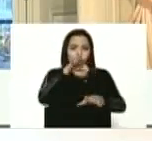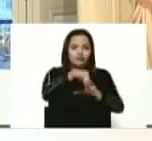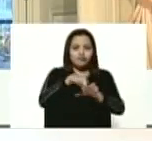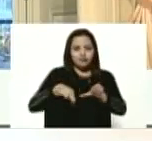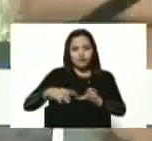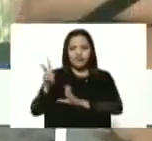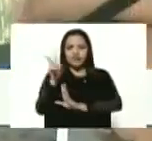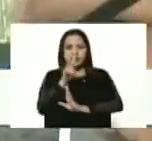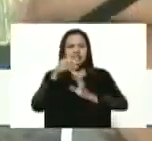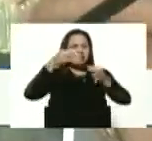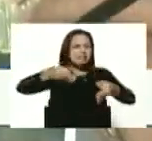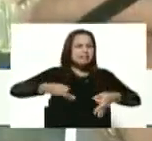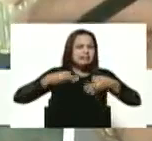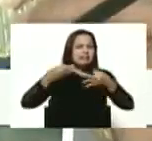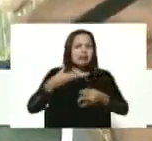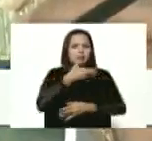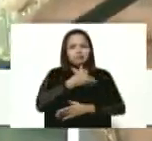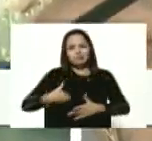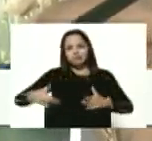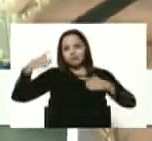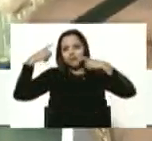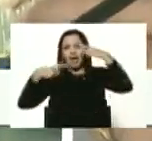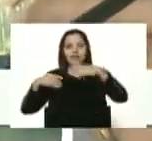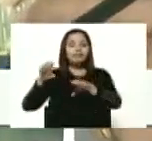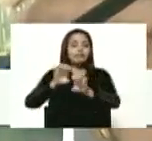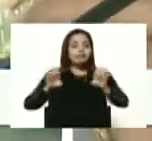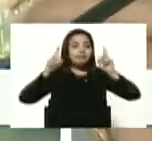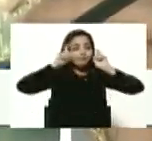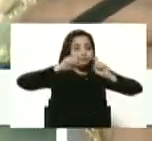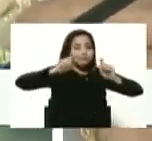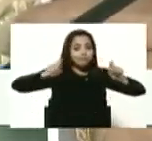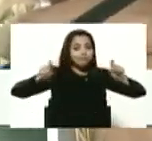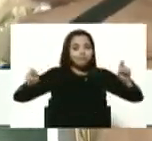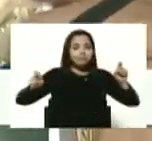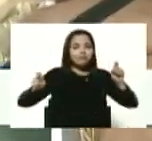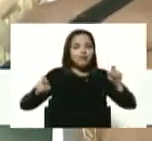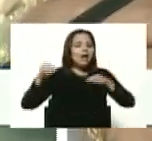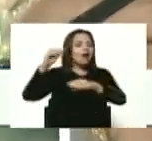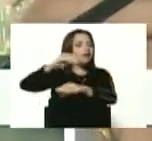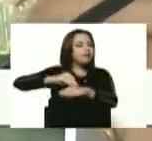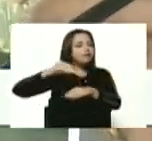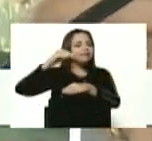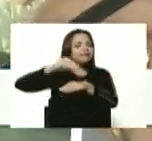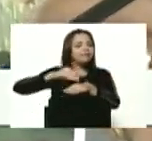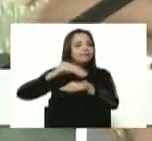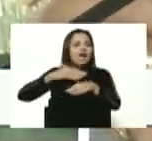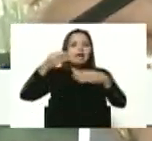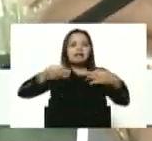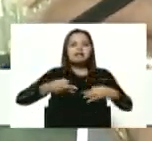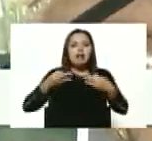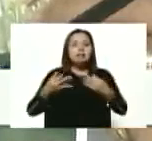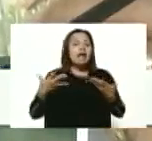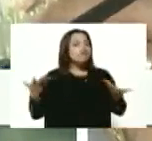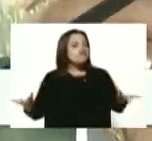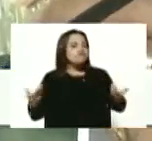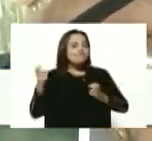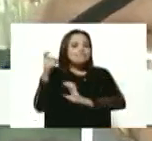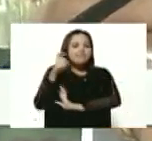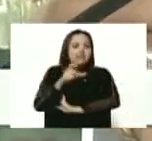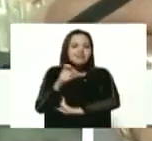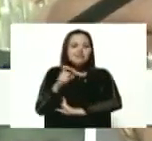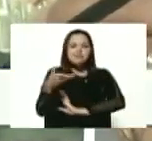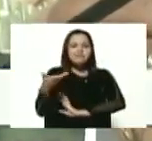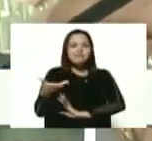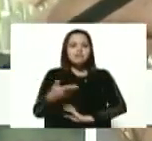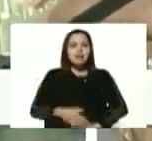Siempre el comandante Chávez nos educó y nos insistió en la necesidad de